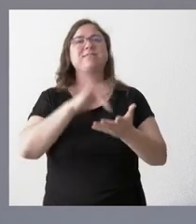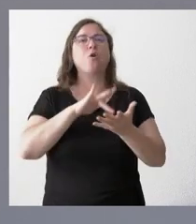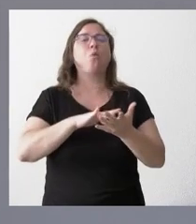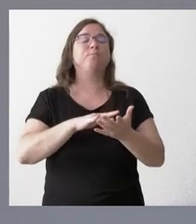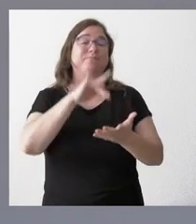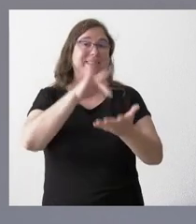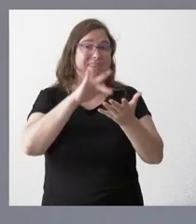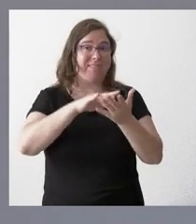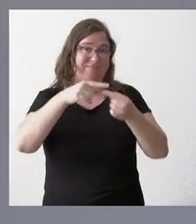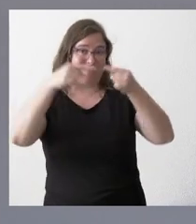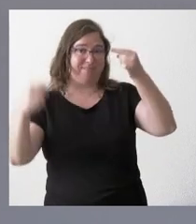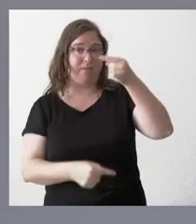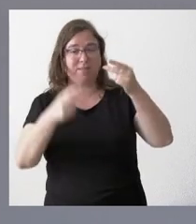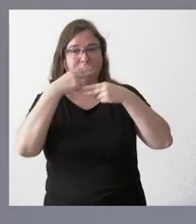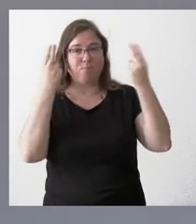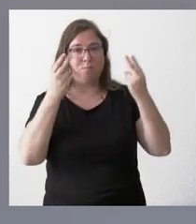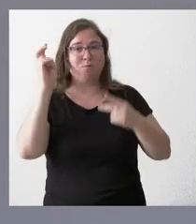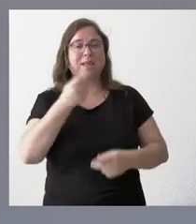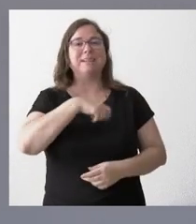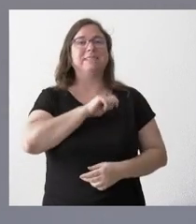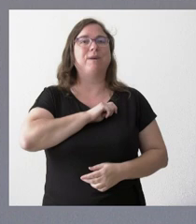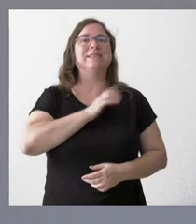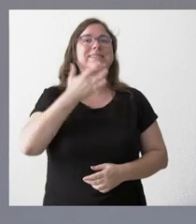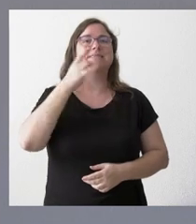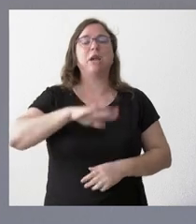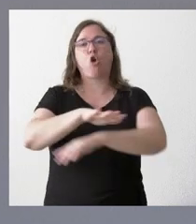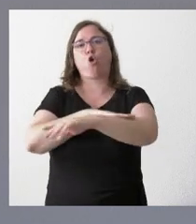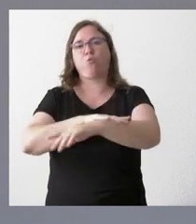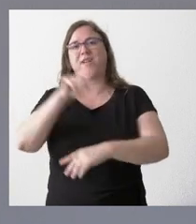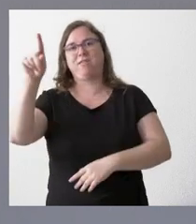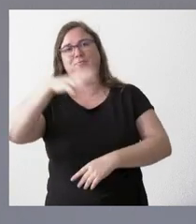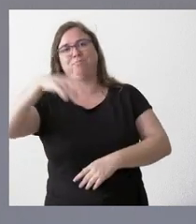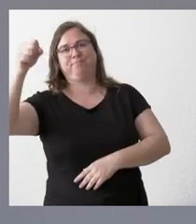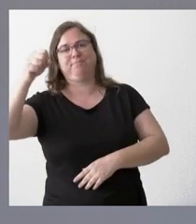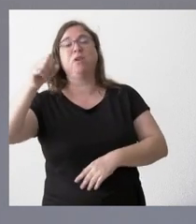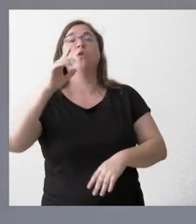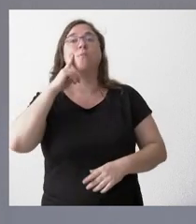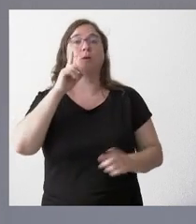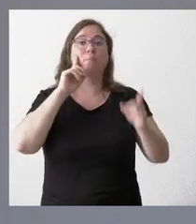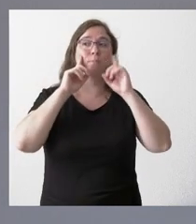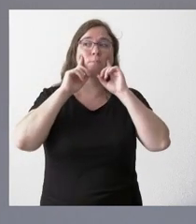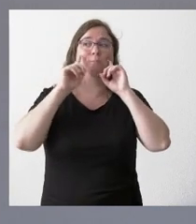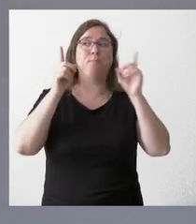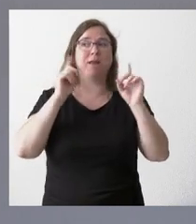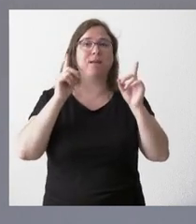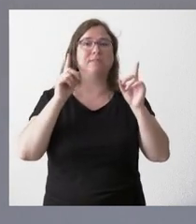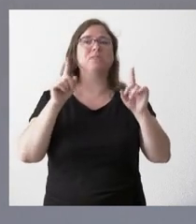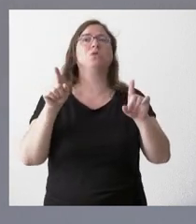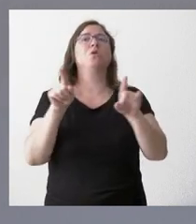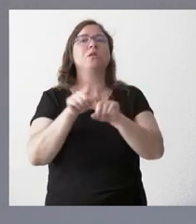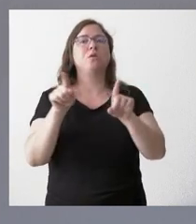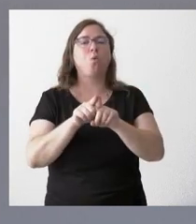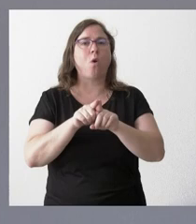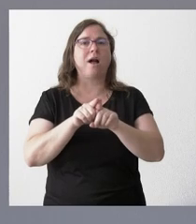público en España recae o se lo reserva para sí el Gobierno de España. Tenga usted en cuenta que la previsión establecida por el